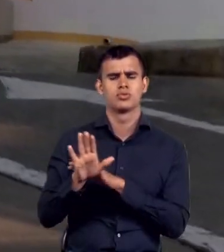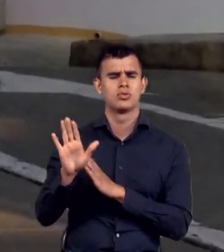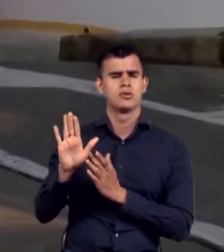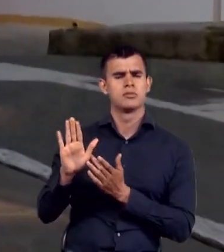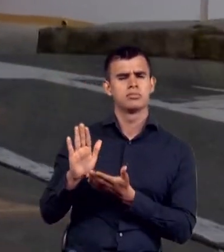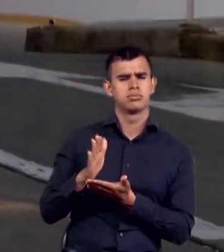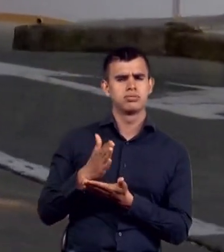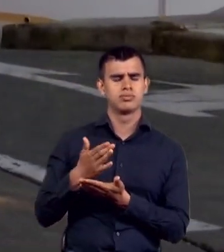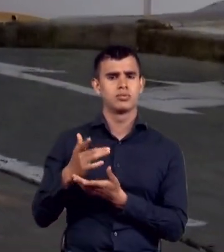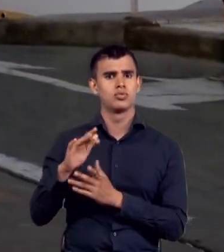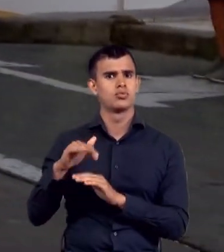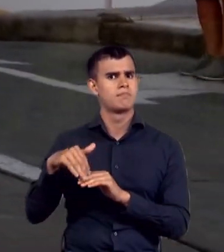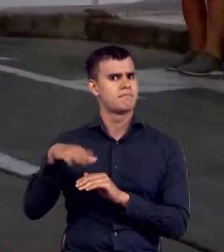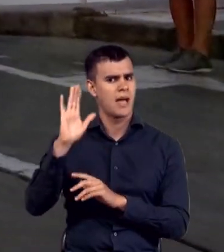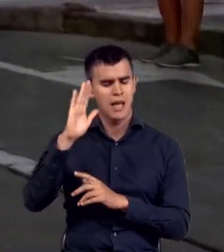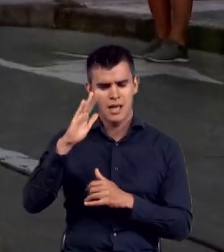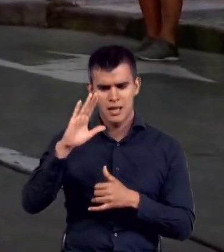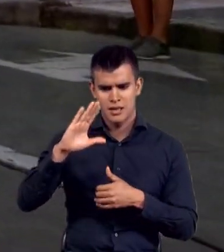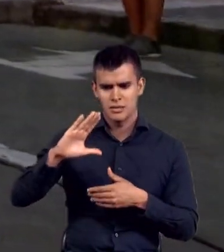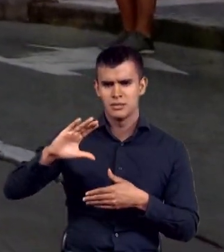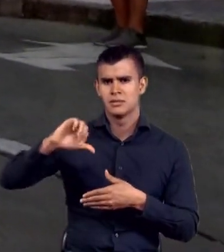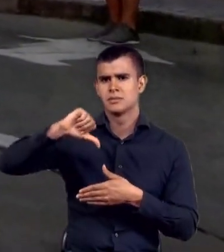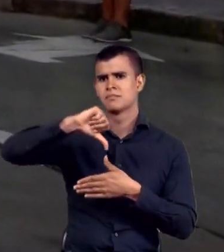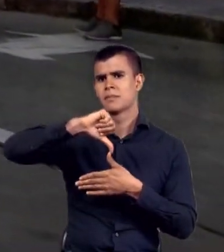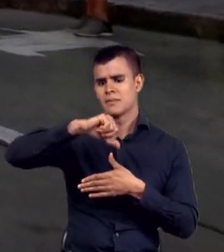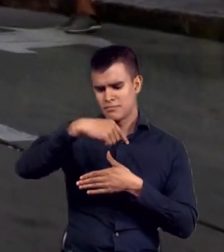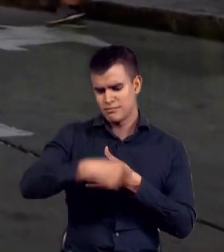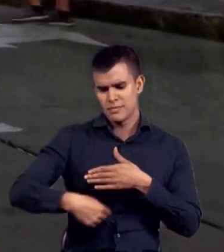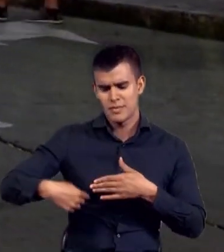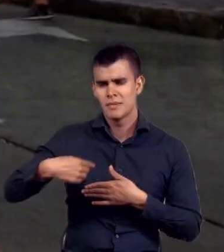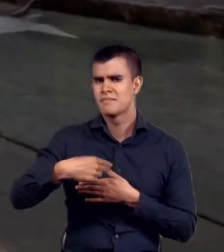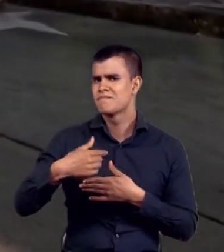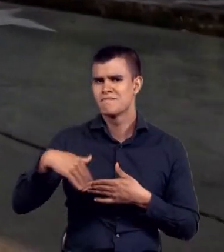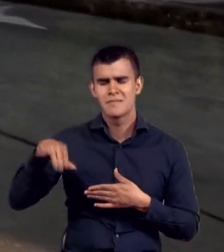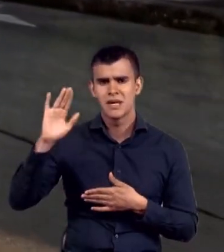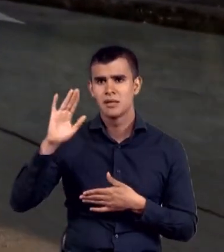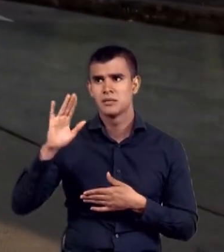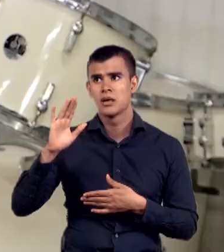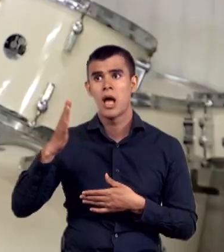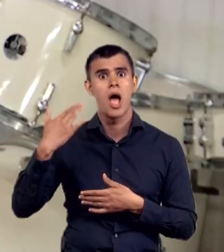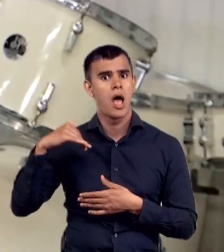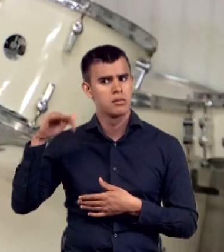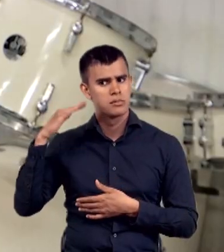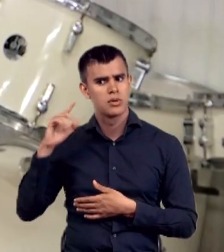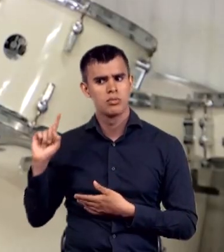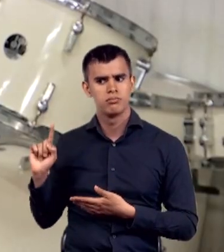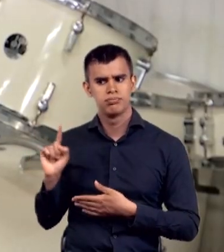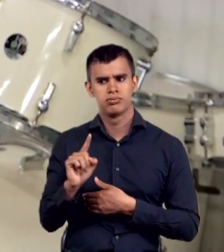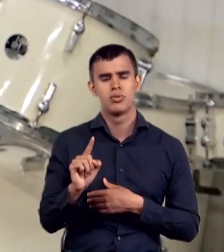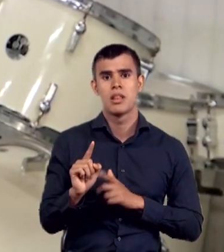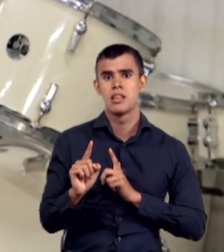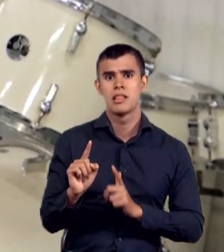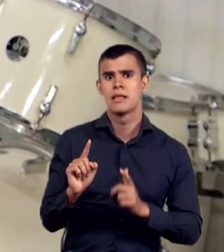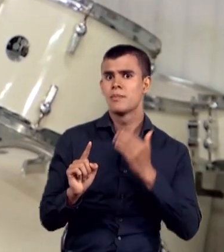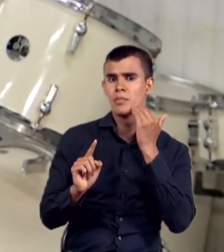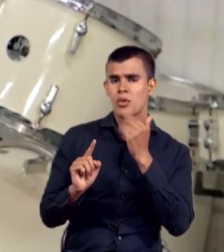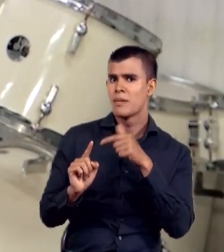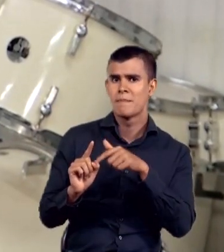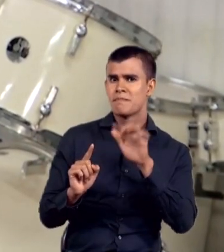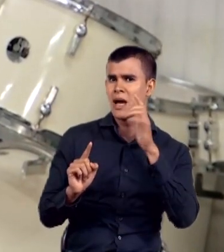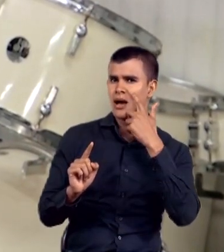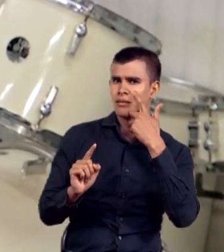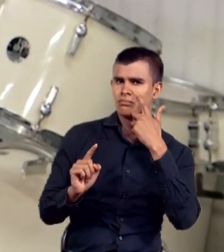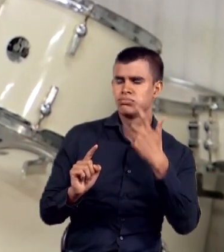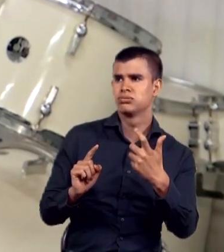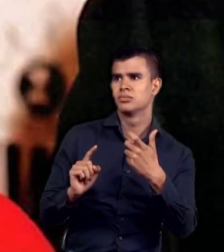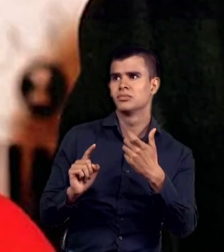ritmos latinos, ya la mujer tenía una representante, o no solamente una, tenía varias representantes, pero en cabeza de una